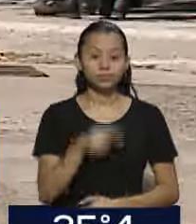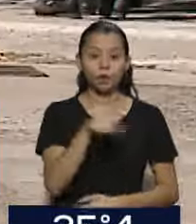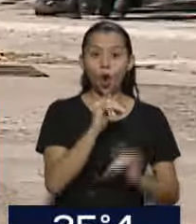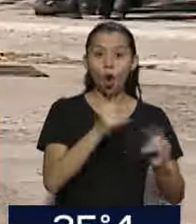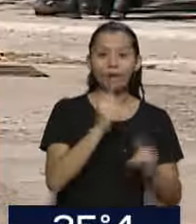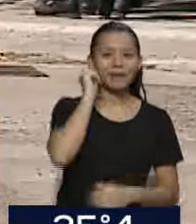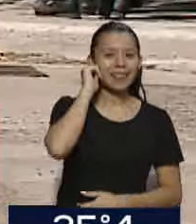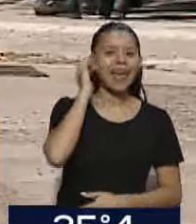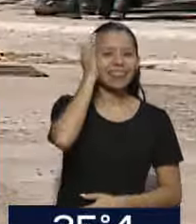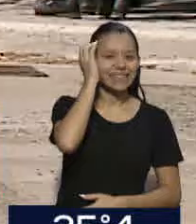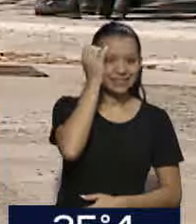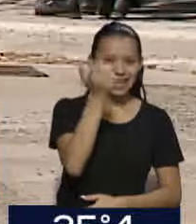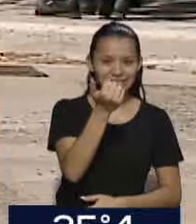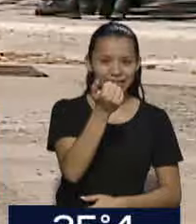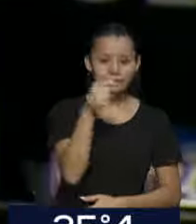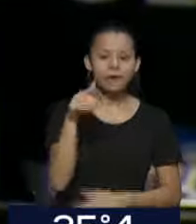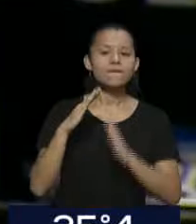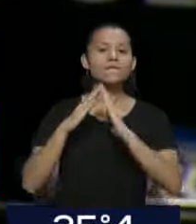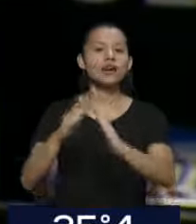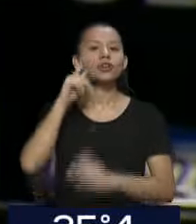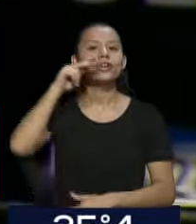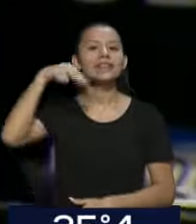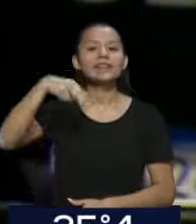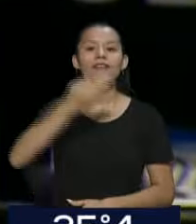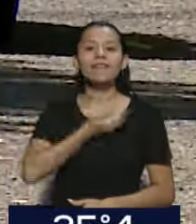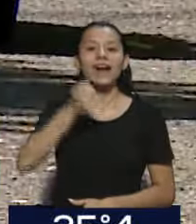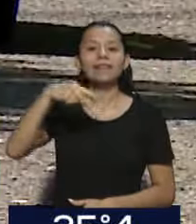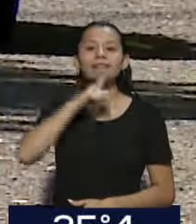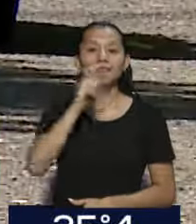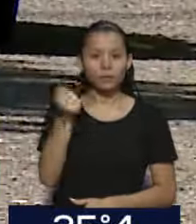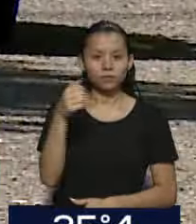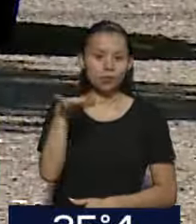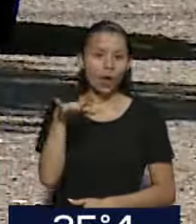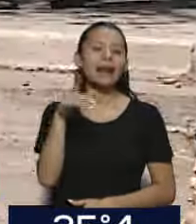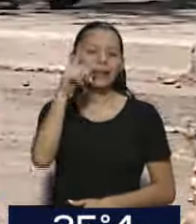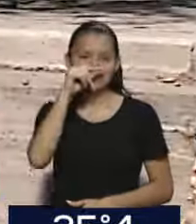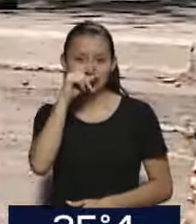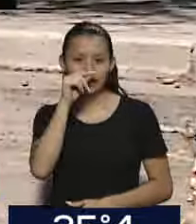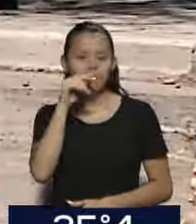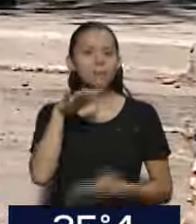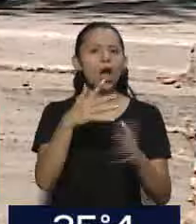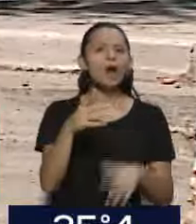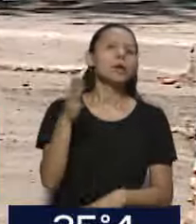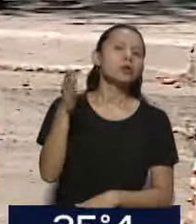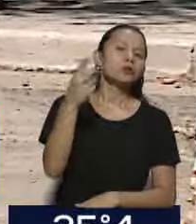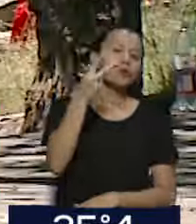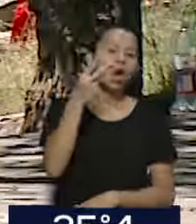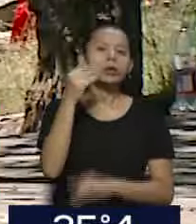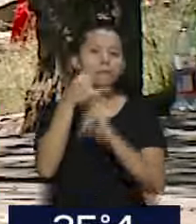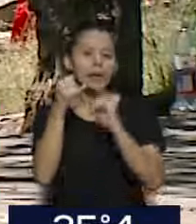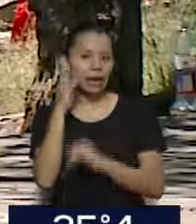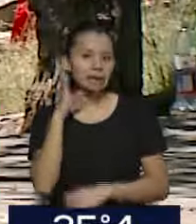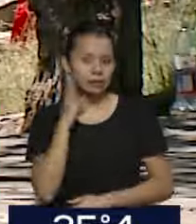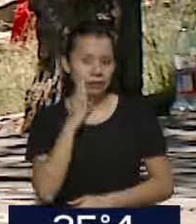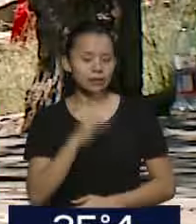36 años. Esto ocurrió en el barrio Infanta de Las Heras, alrededor de las 14:30, en la intersección de